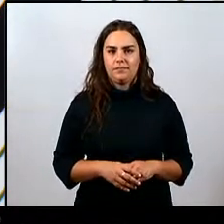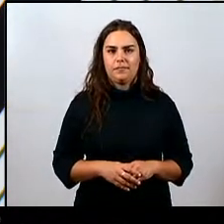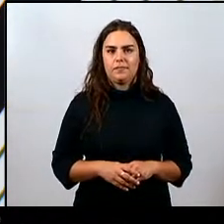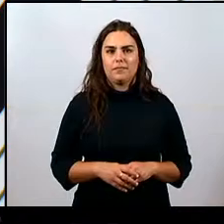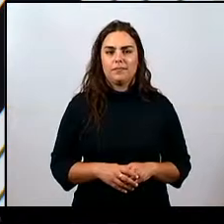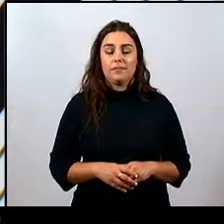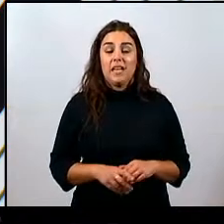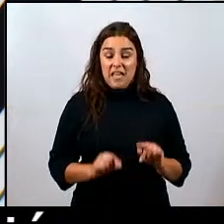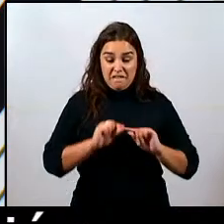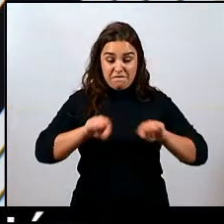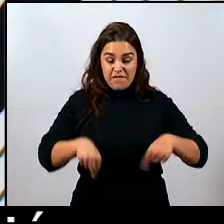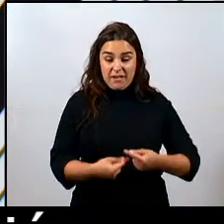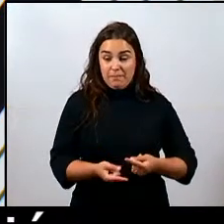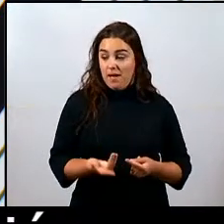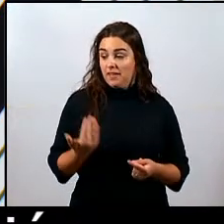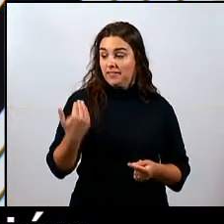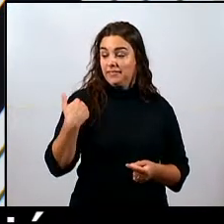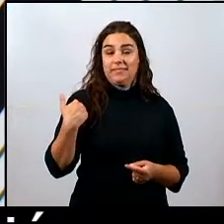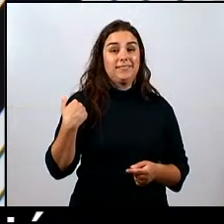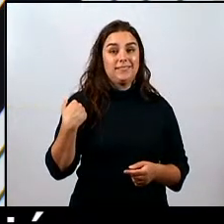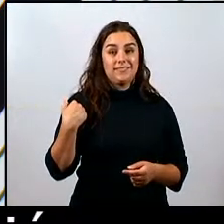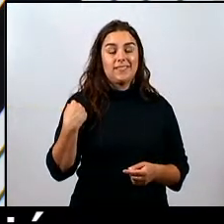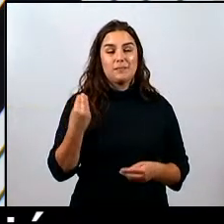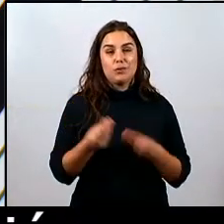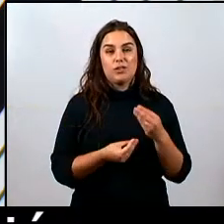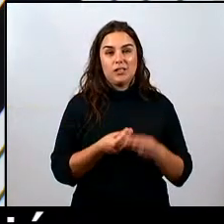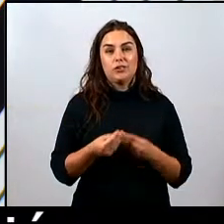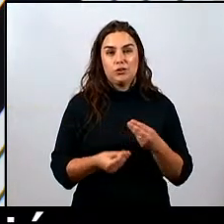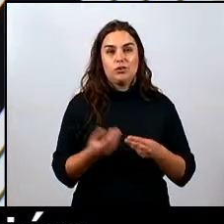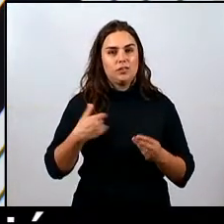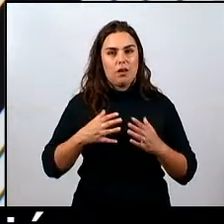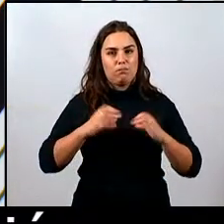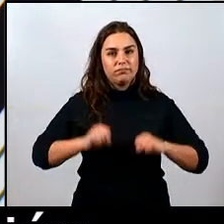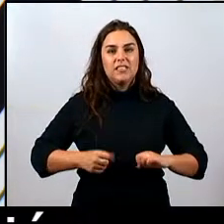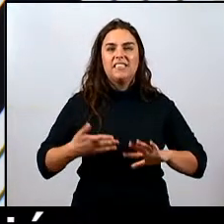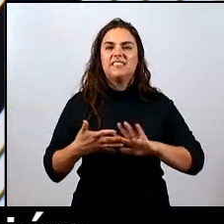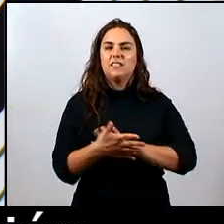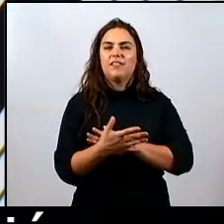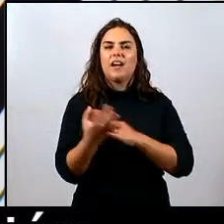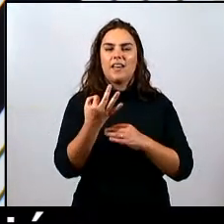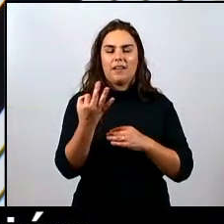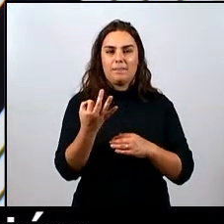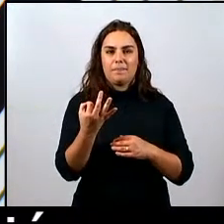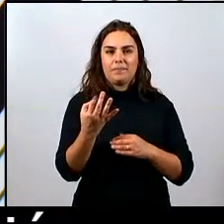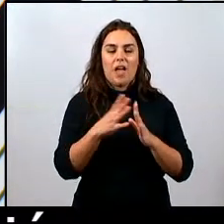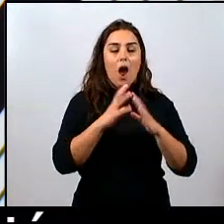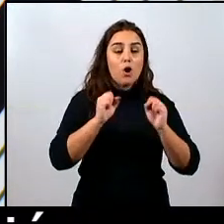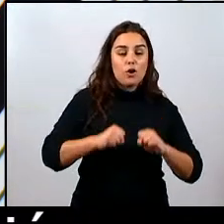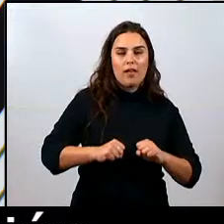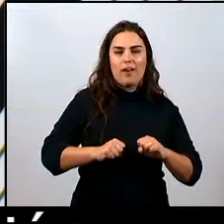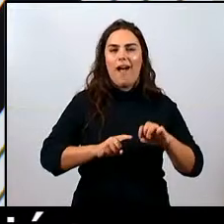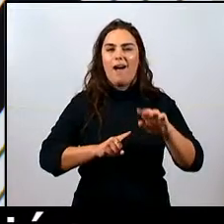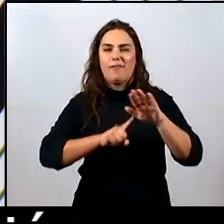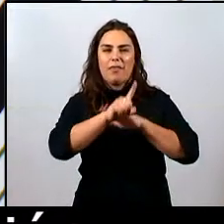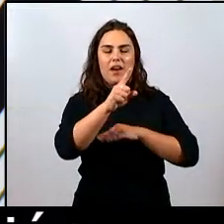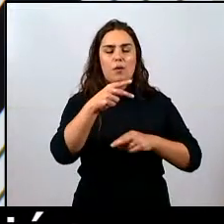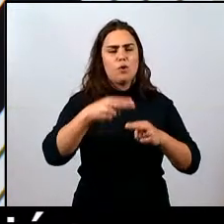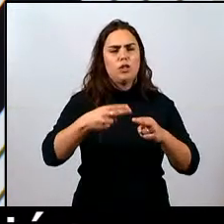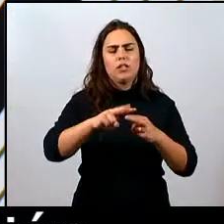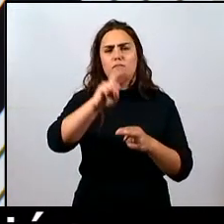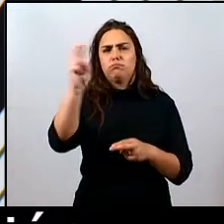Esta firma que hemos hoy aquí cerrado significa acordar, avanzar en distintas